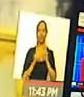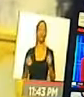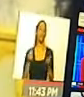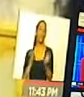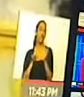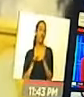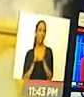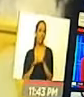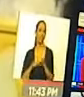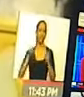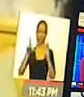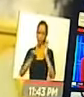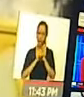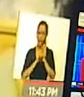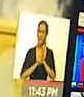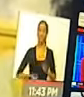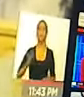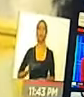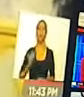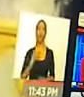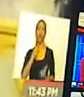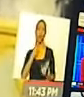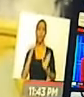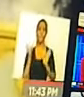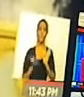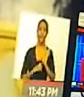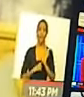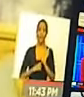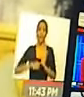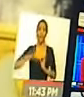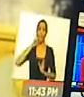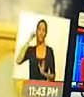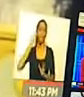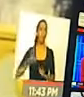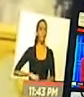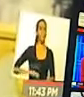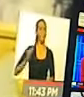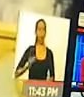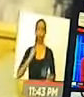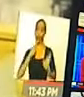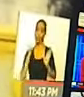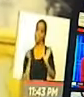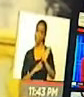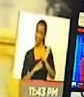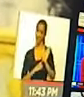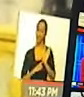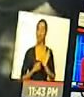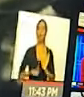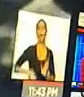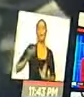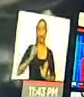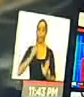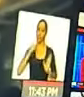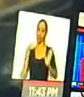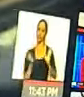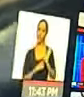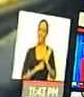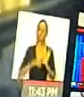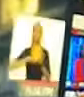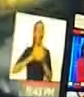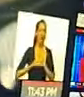como prioridad absoluta. Y ustedes saben qué es prioridad absoluta. Prioridad absoluta es que